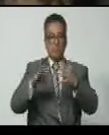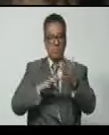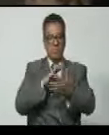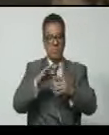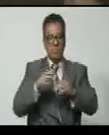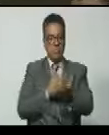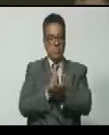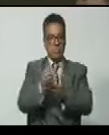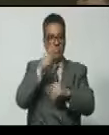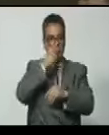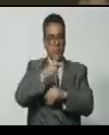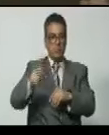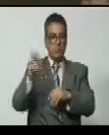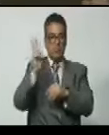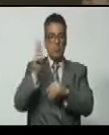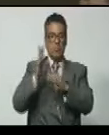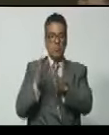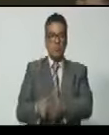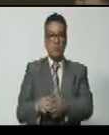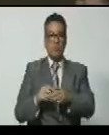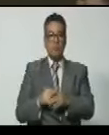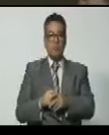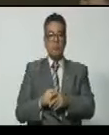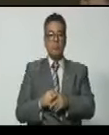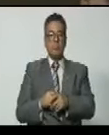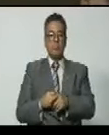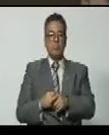la cotidianidad del pueblo venezolano de manera